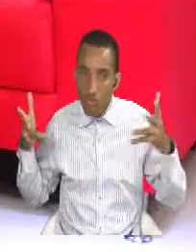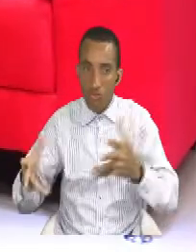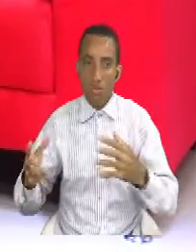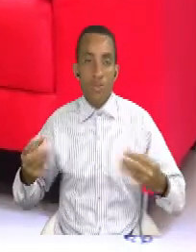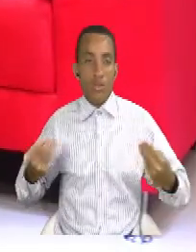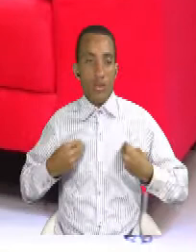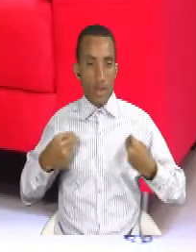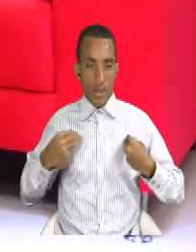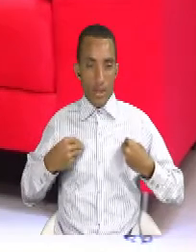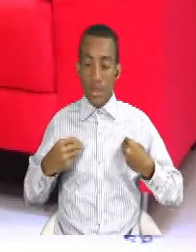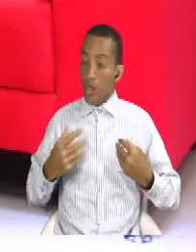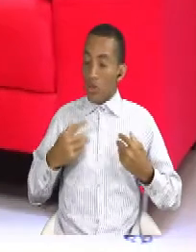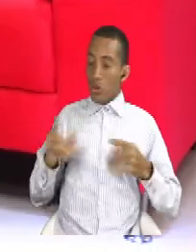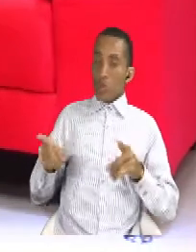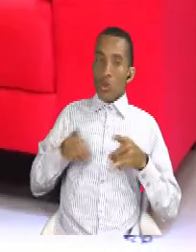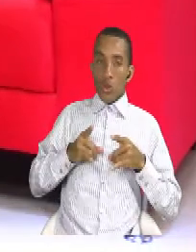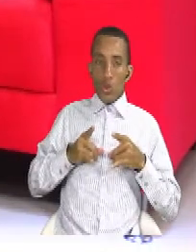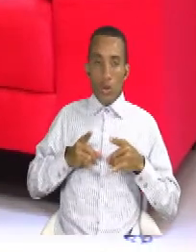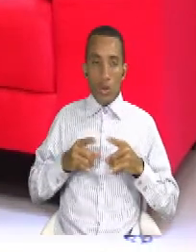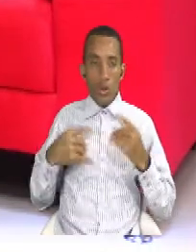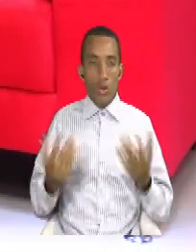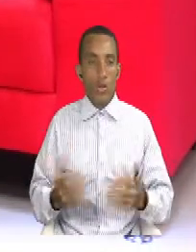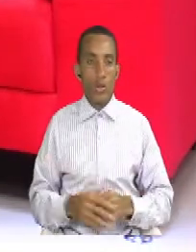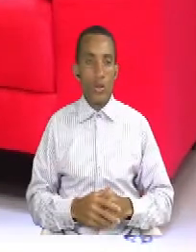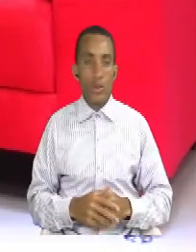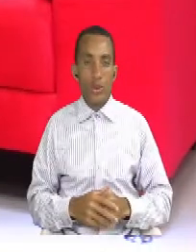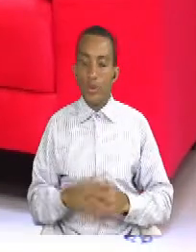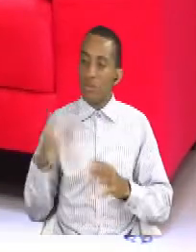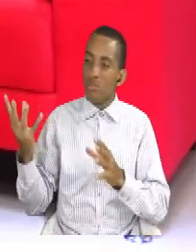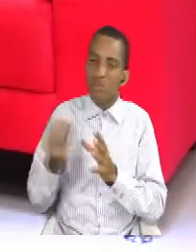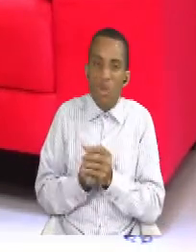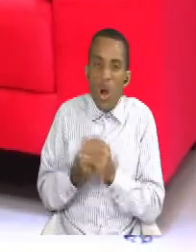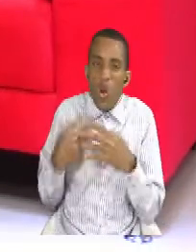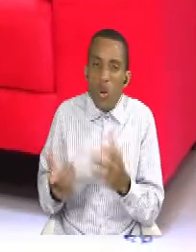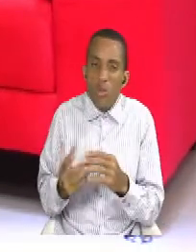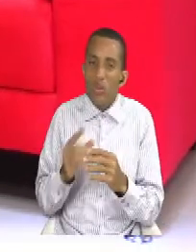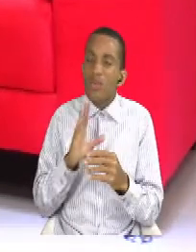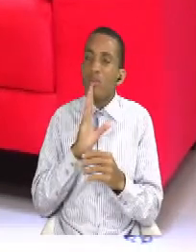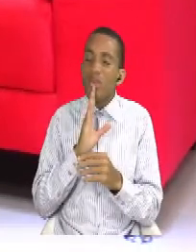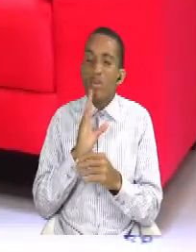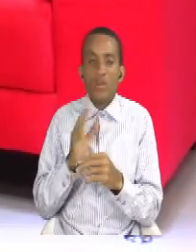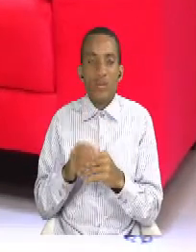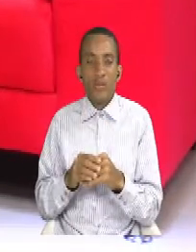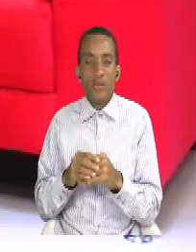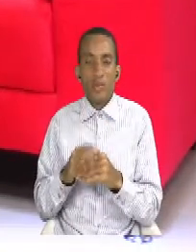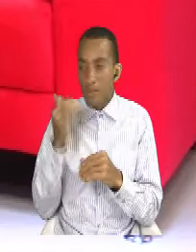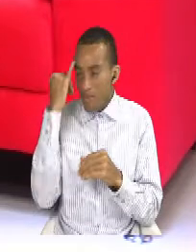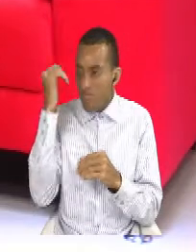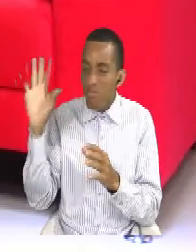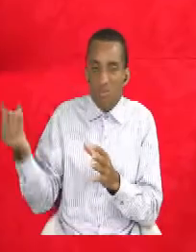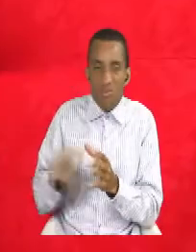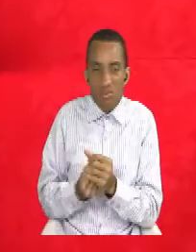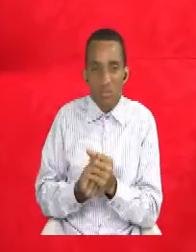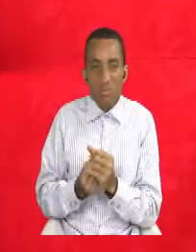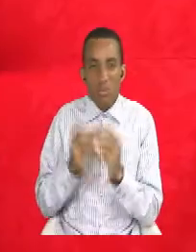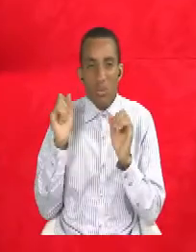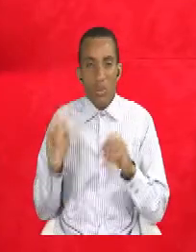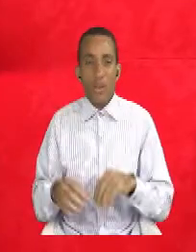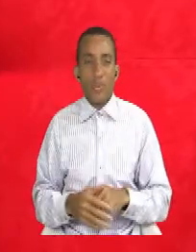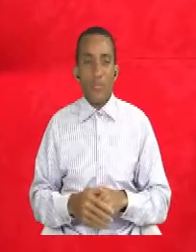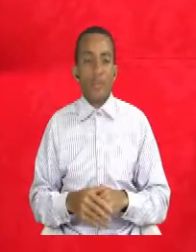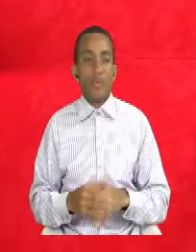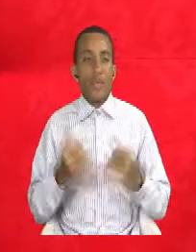a otras personas. ¿Cómo sí. podemos vincularnos a esta campaña? ¿Esto, quiénes se pueden vincular a esta campaña? Pues estamos